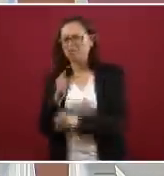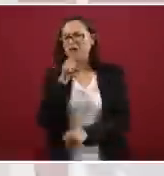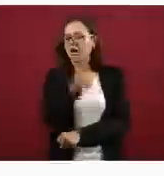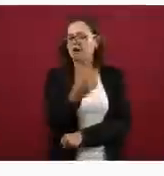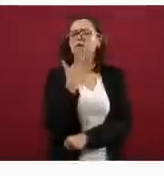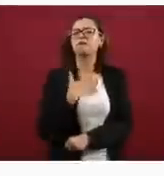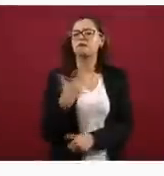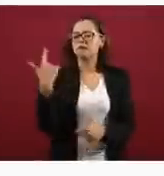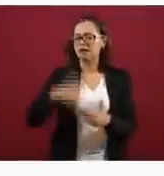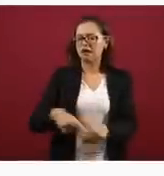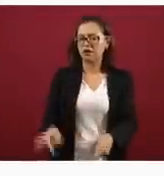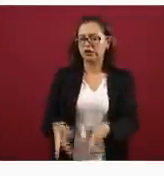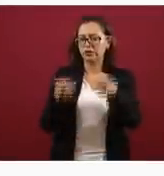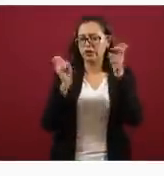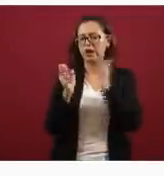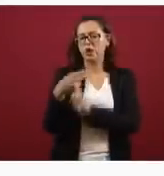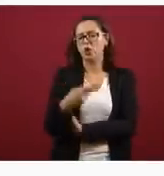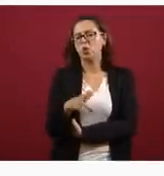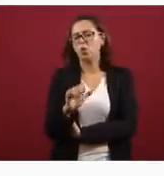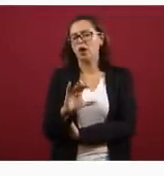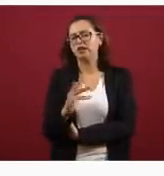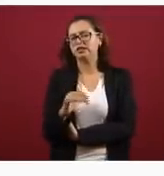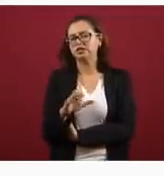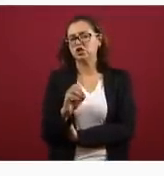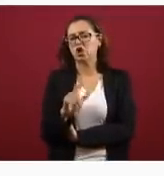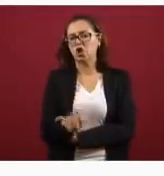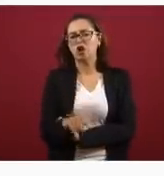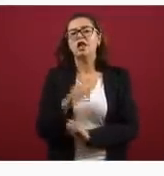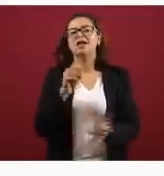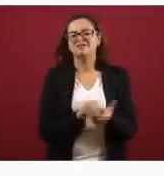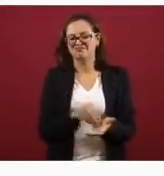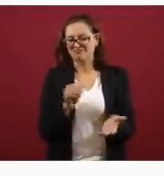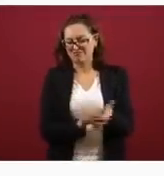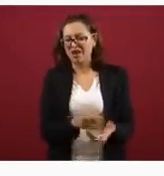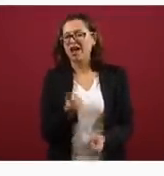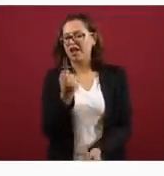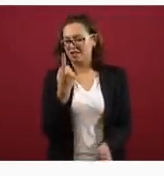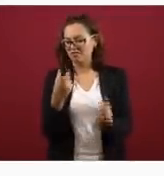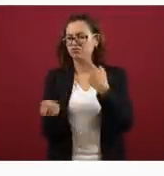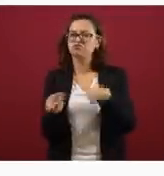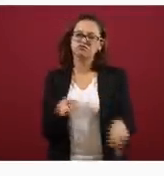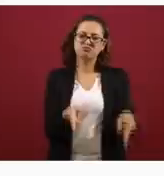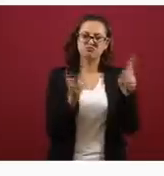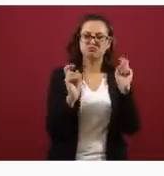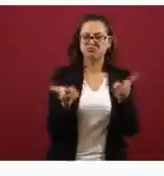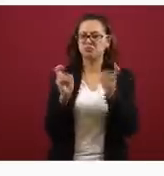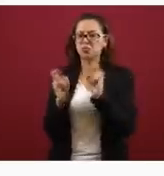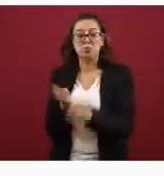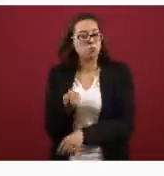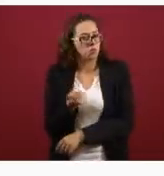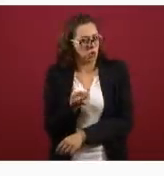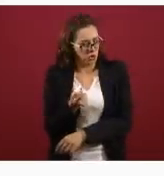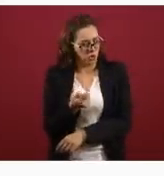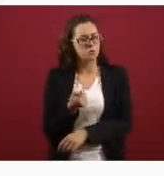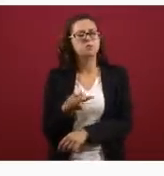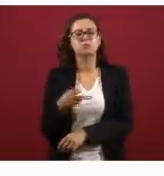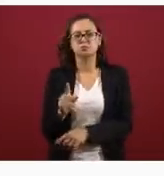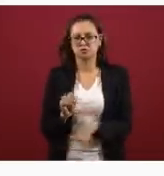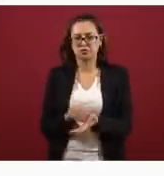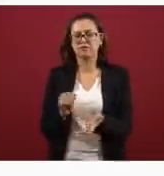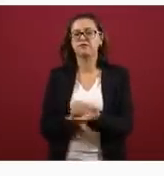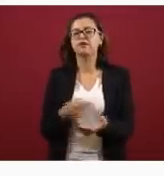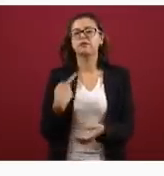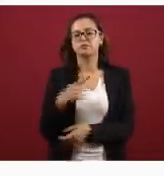huachicol, del poco que todavía están ordeñando a los ductos, muy poco por cierto, pero que